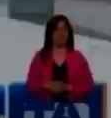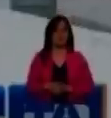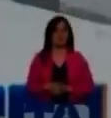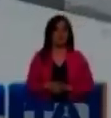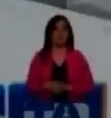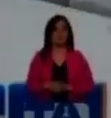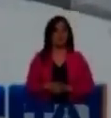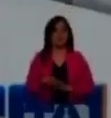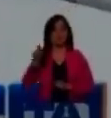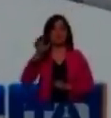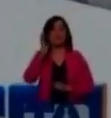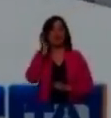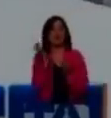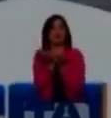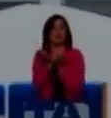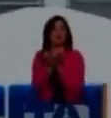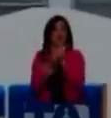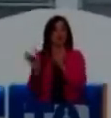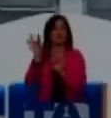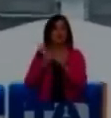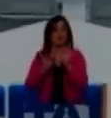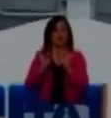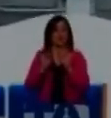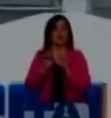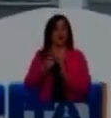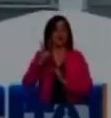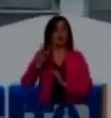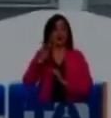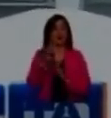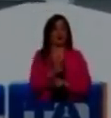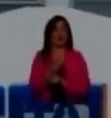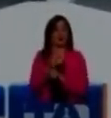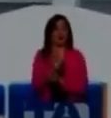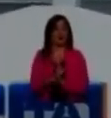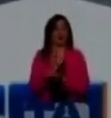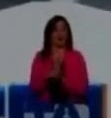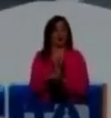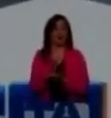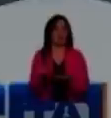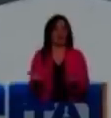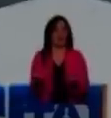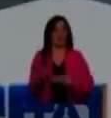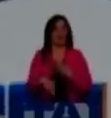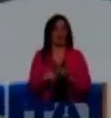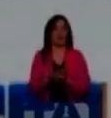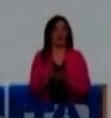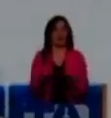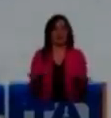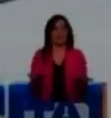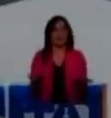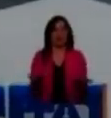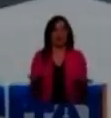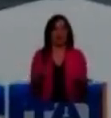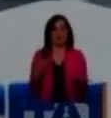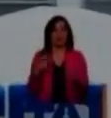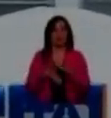indignante porque los perritos son los que guardan el barrio, pero ahora prácticamente como usted... Nadie se salva, mi señor, ni los perritos, ni las personas